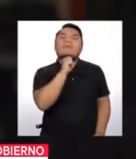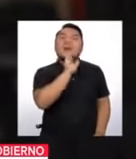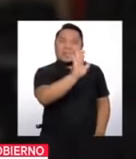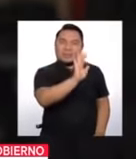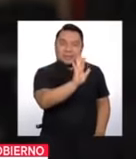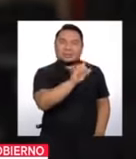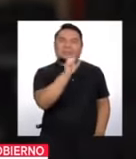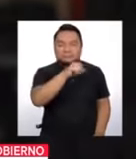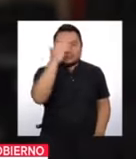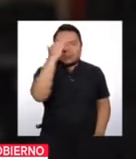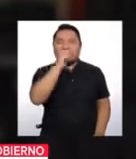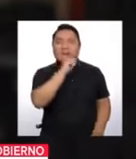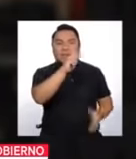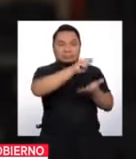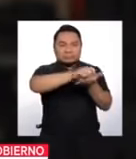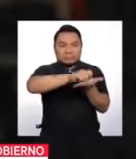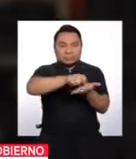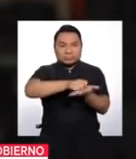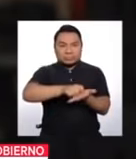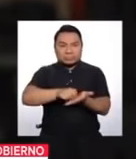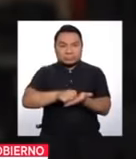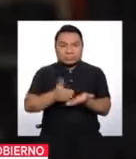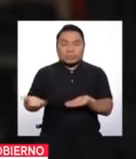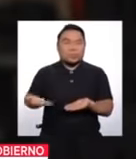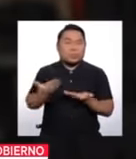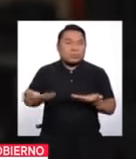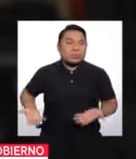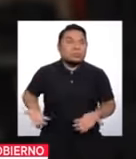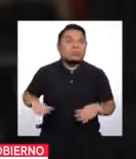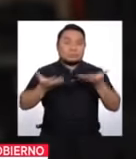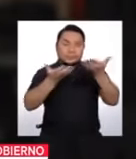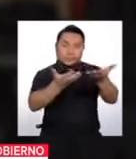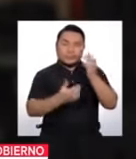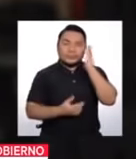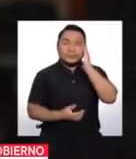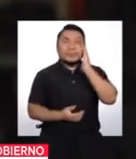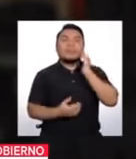observaciones. Obviamente no en las gestiones anteriores